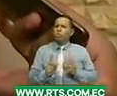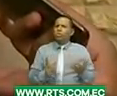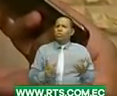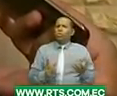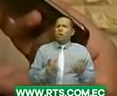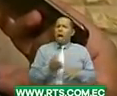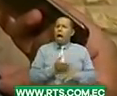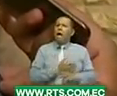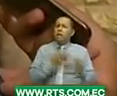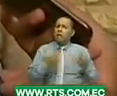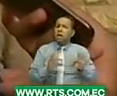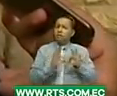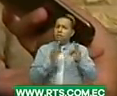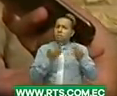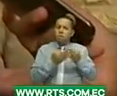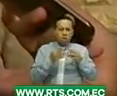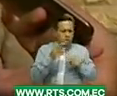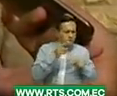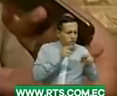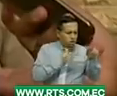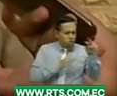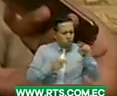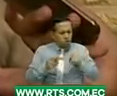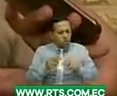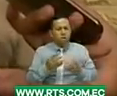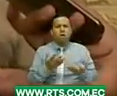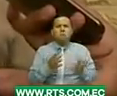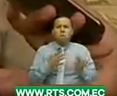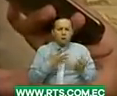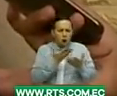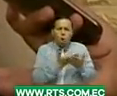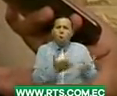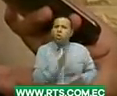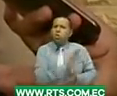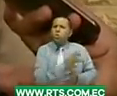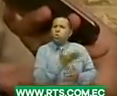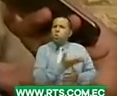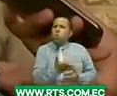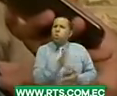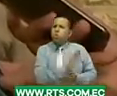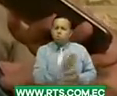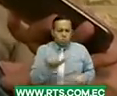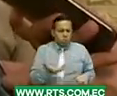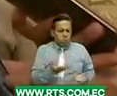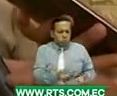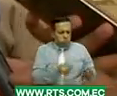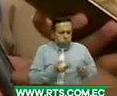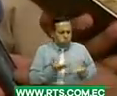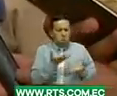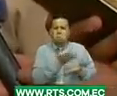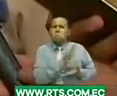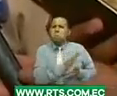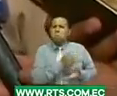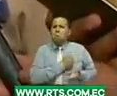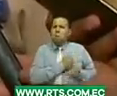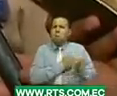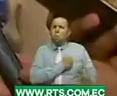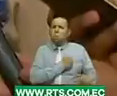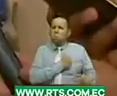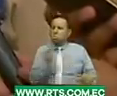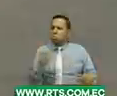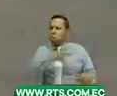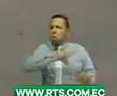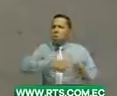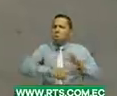manipulado la escena también, habían cogido un canguro, la moto, incluso ya están devolviendo los familiares. Estamos investigando la motivación de este